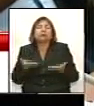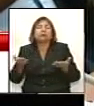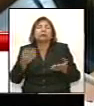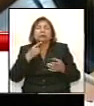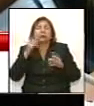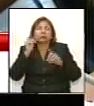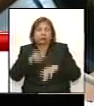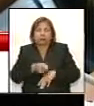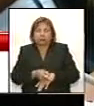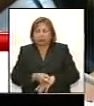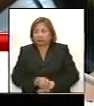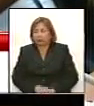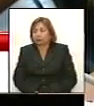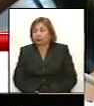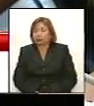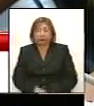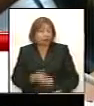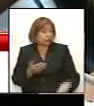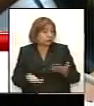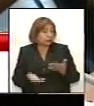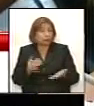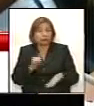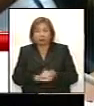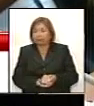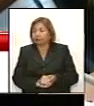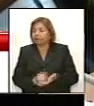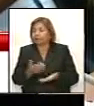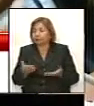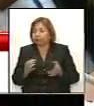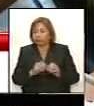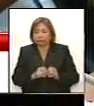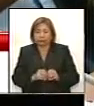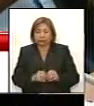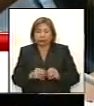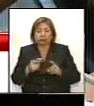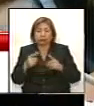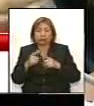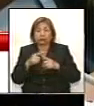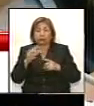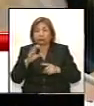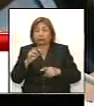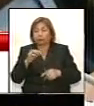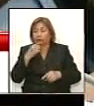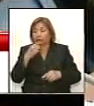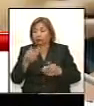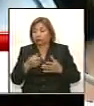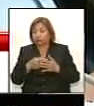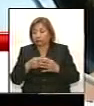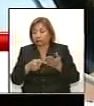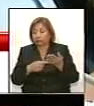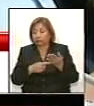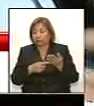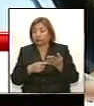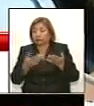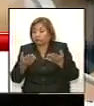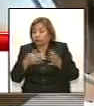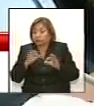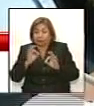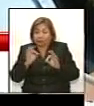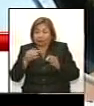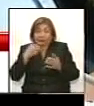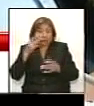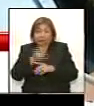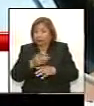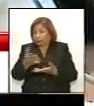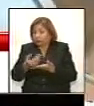denuncia. Entonces, si ya se está invirtiendo los recursos en generar una tecnología que me imagino ahora va a ser también de denuncia, ¿no? Ya no va a ser solo